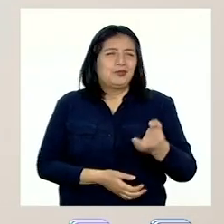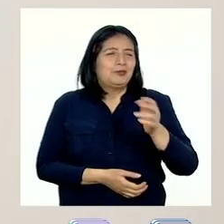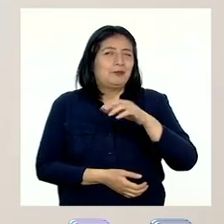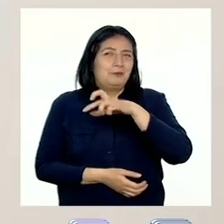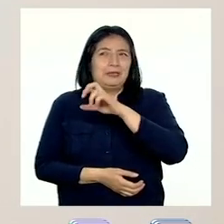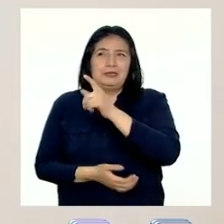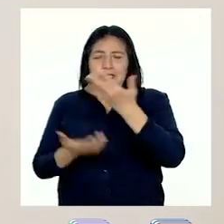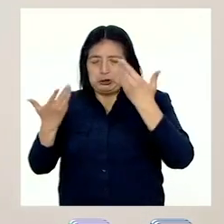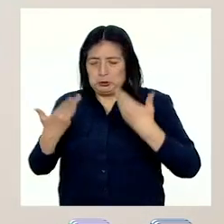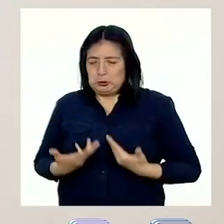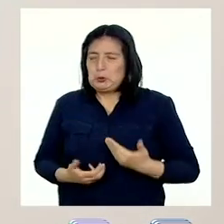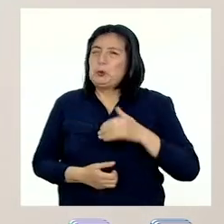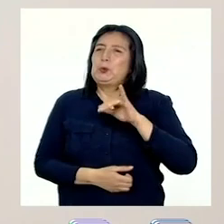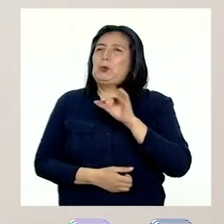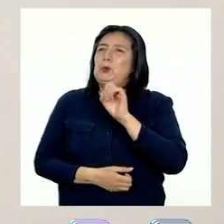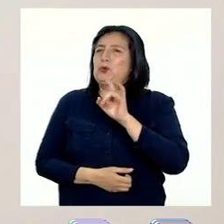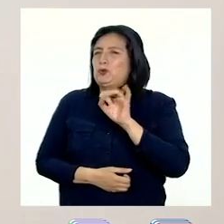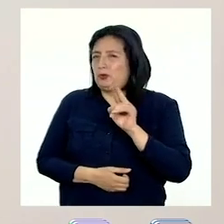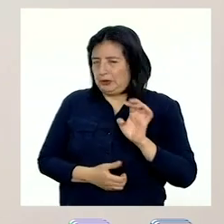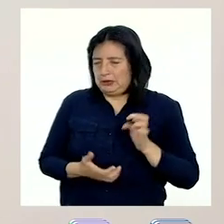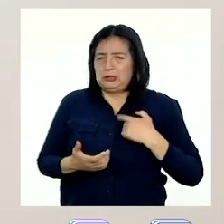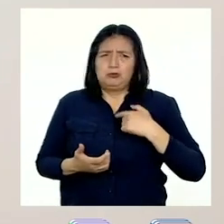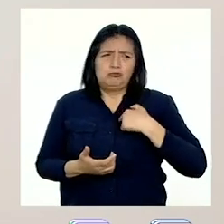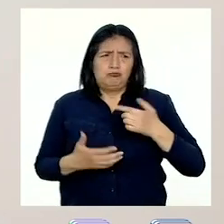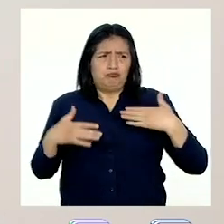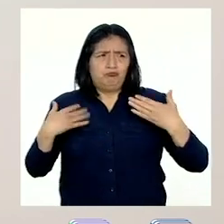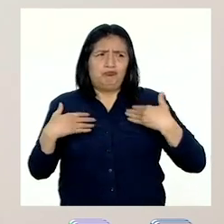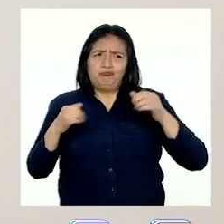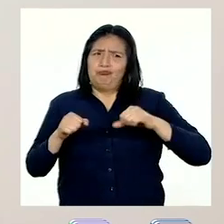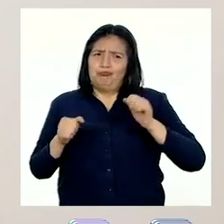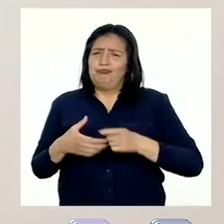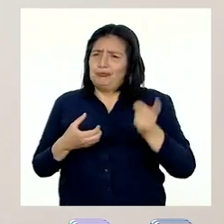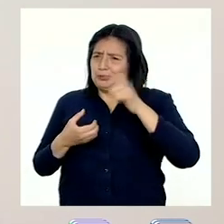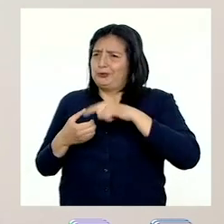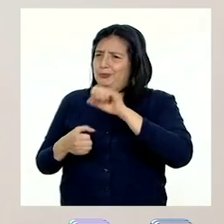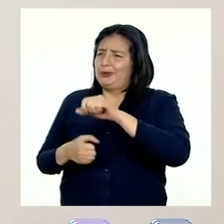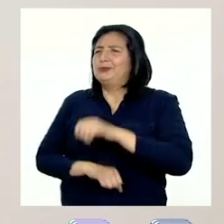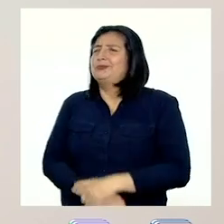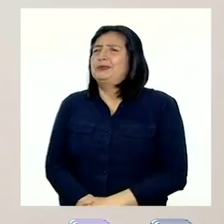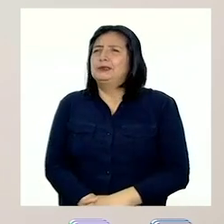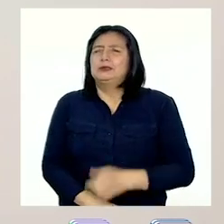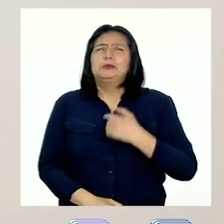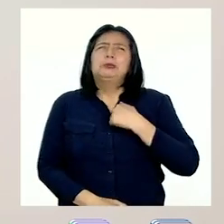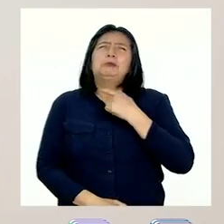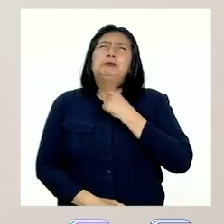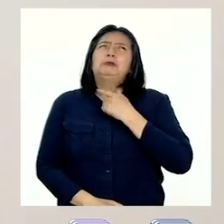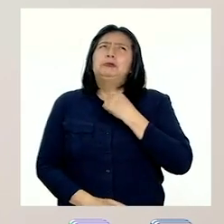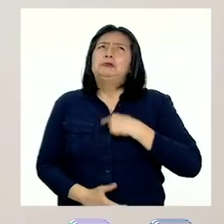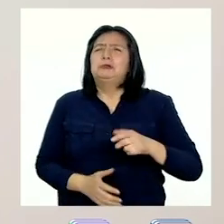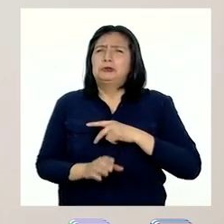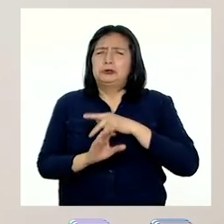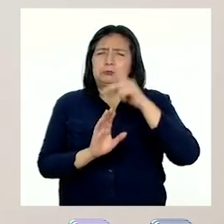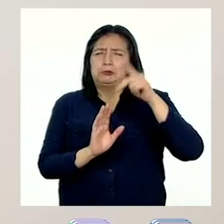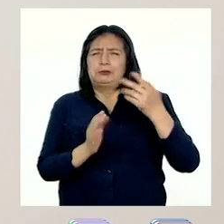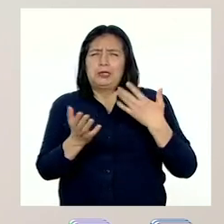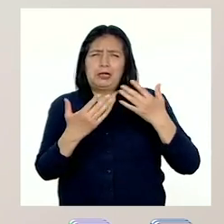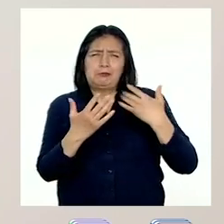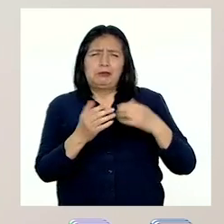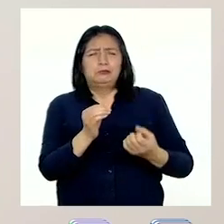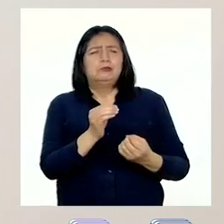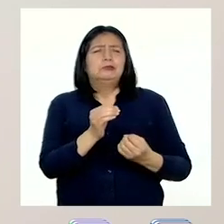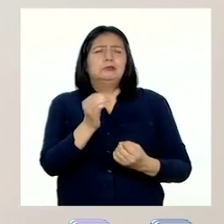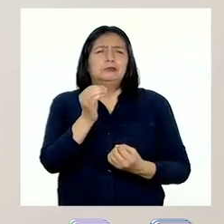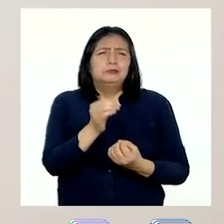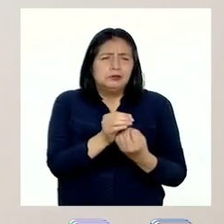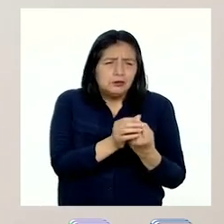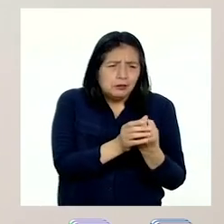Patricia. Mi nombre es Josué. Estoy muy contento por participar. Me gustó mucho el programa donde hablamos de la primavera